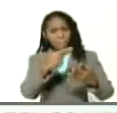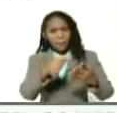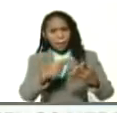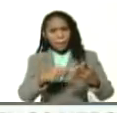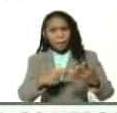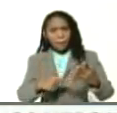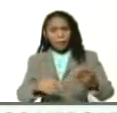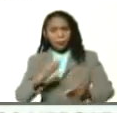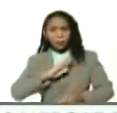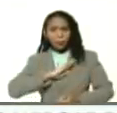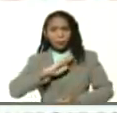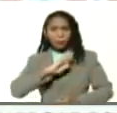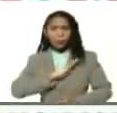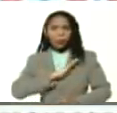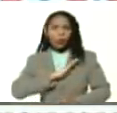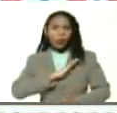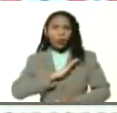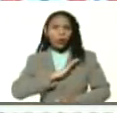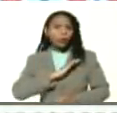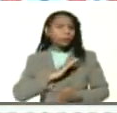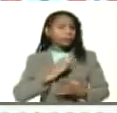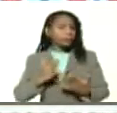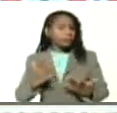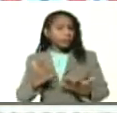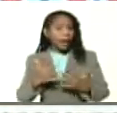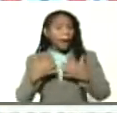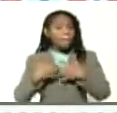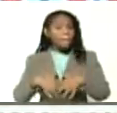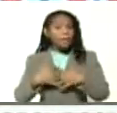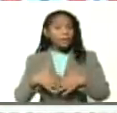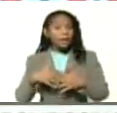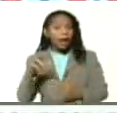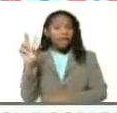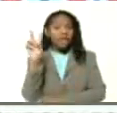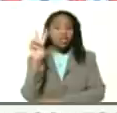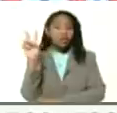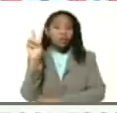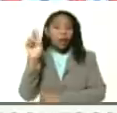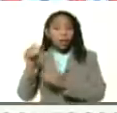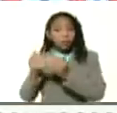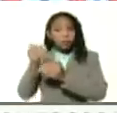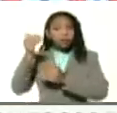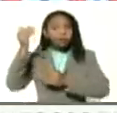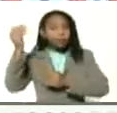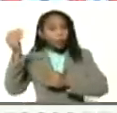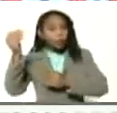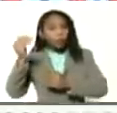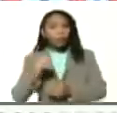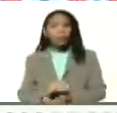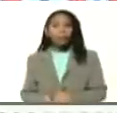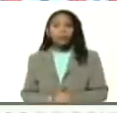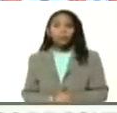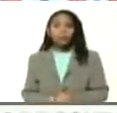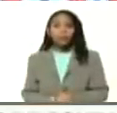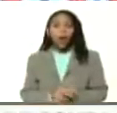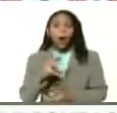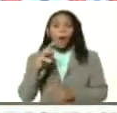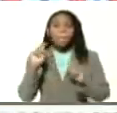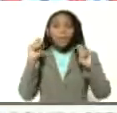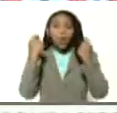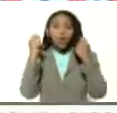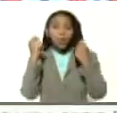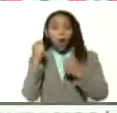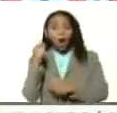la apropiación de empresas de Venezuela en el exterior, Monómeros en